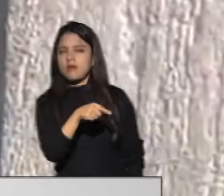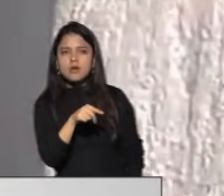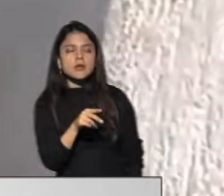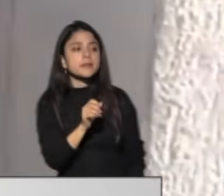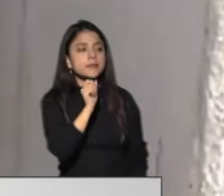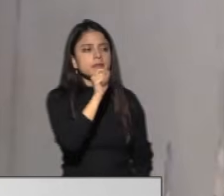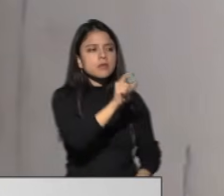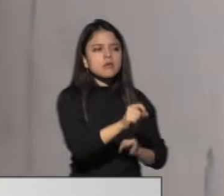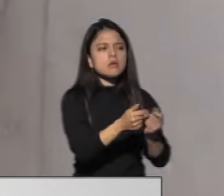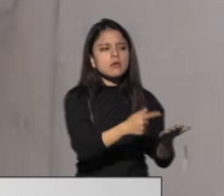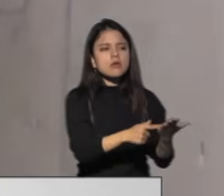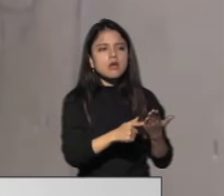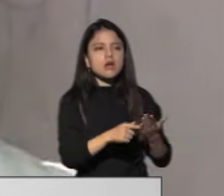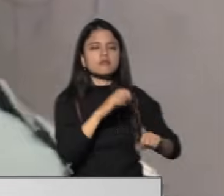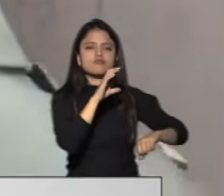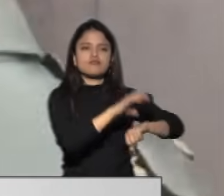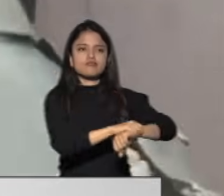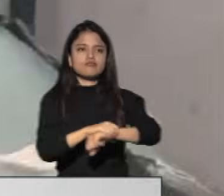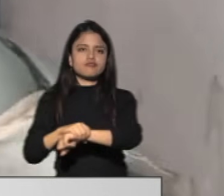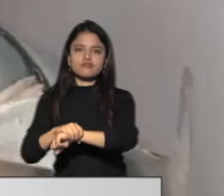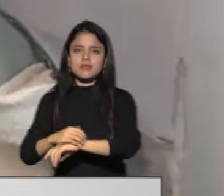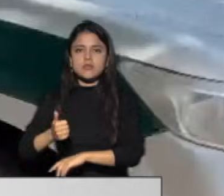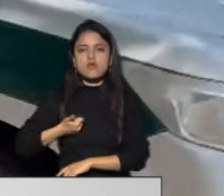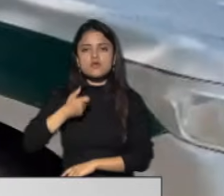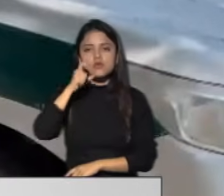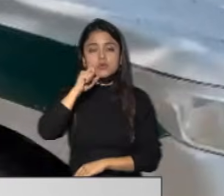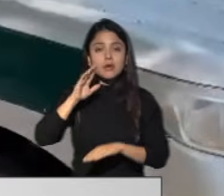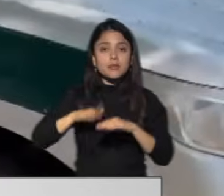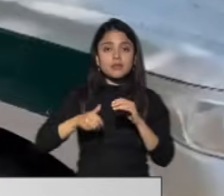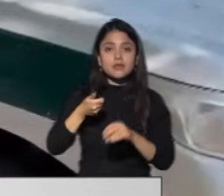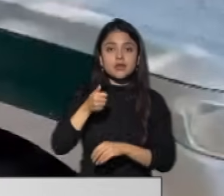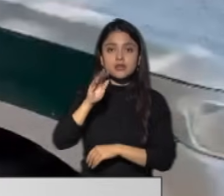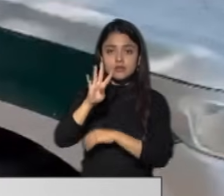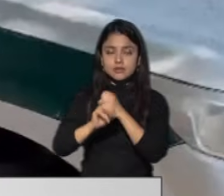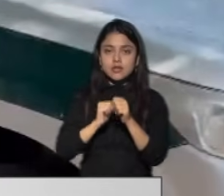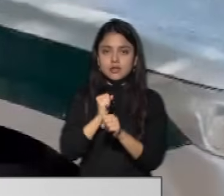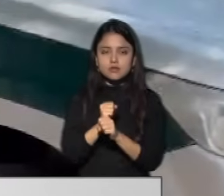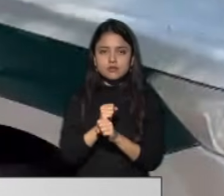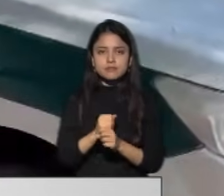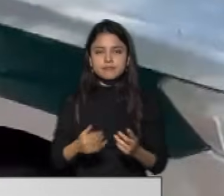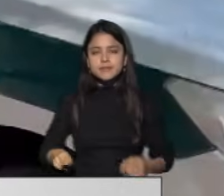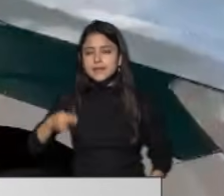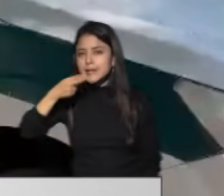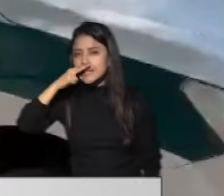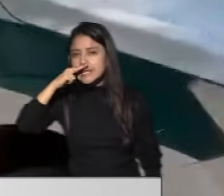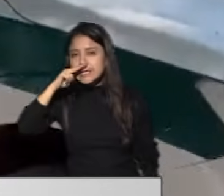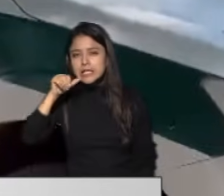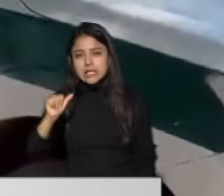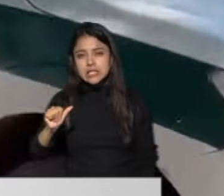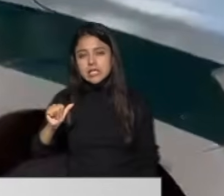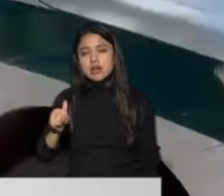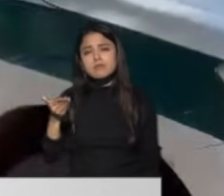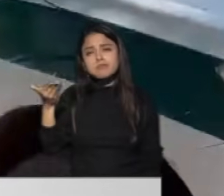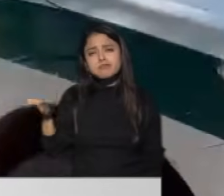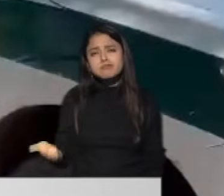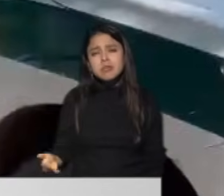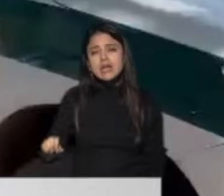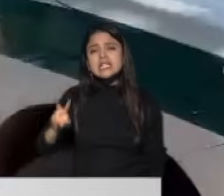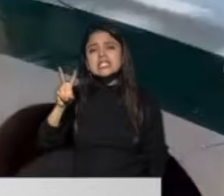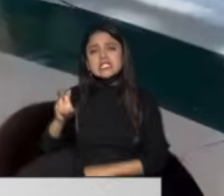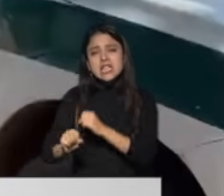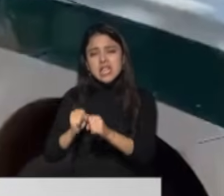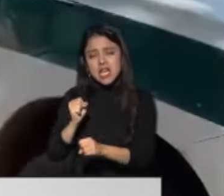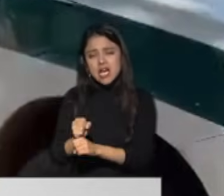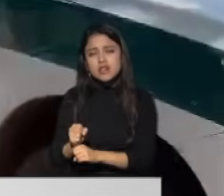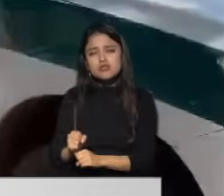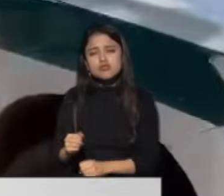el delito de abuso sexual con menor de 14 años. La menor tenía 7 años cuando iniciaron estos abusos y